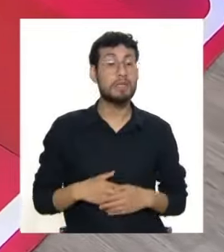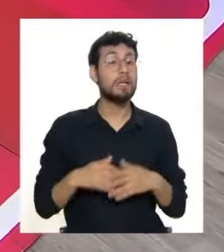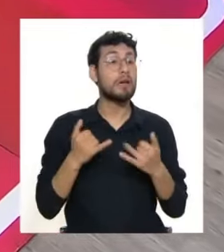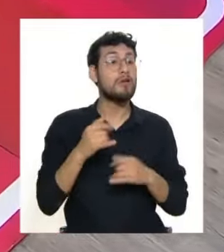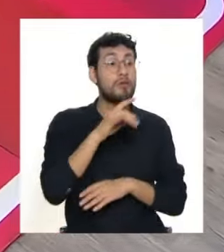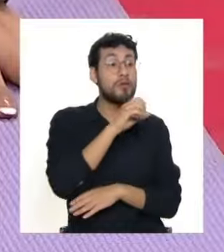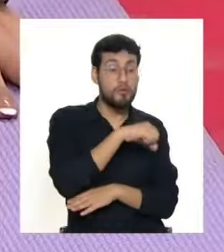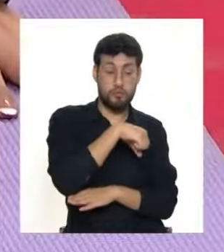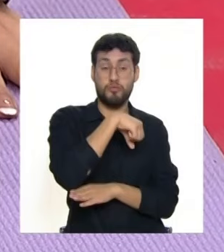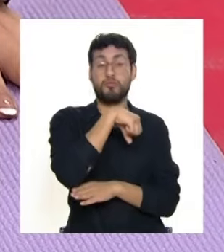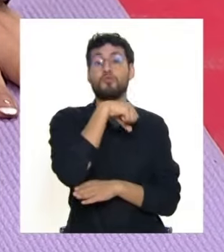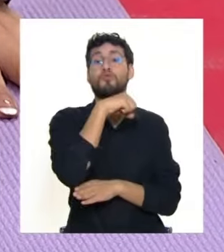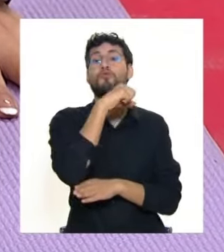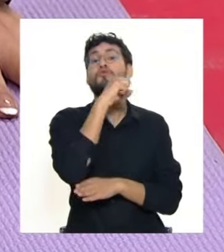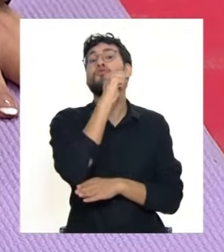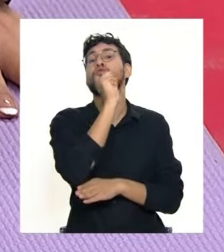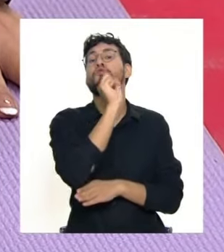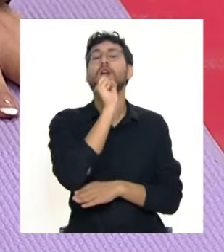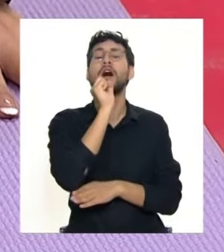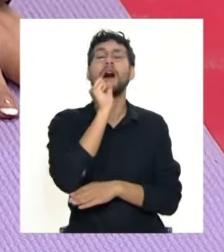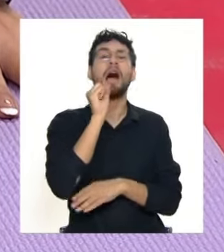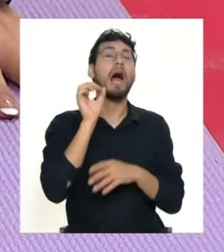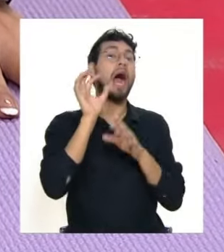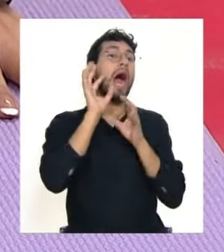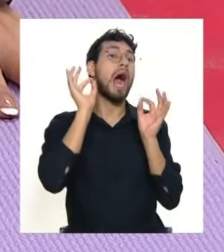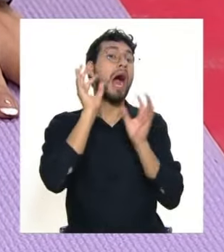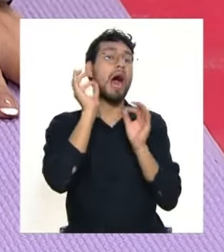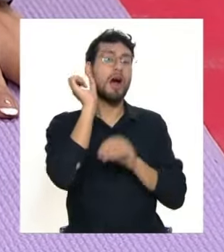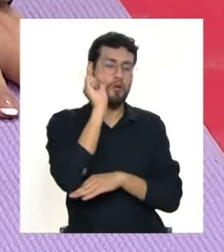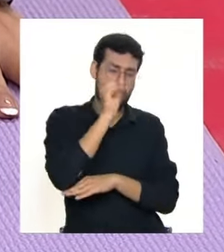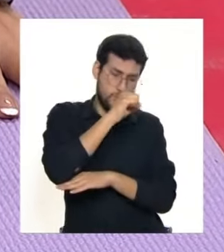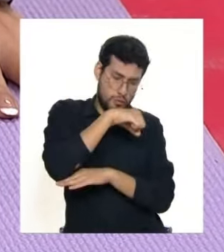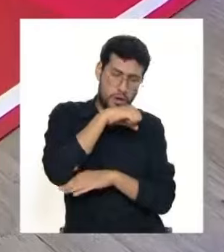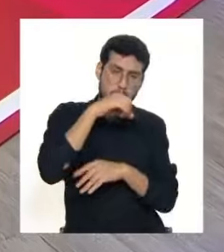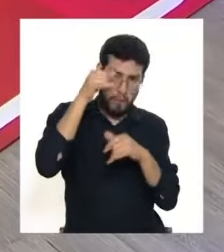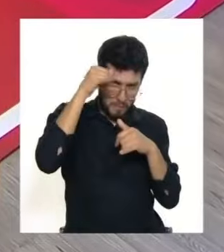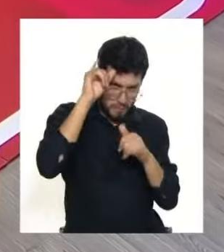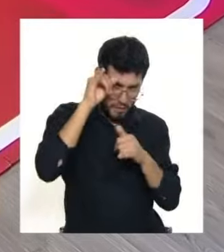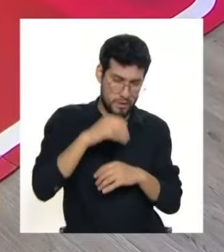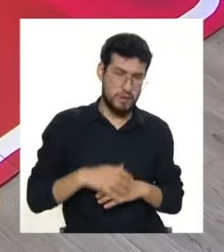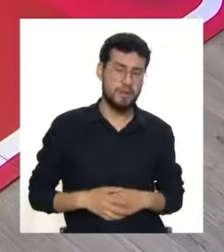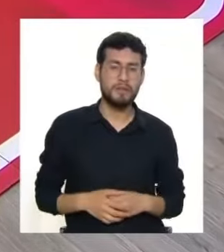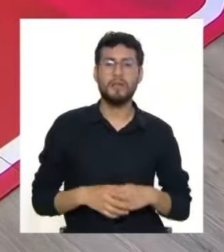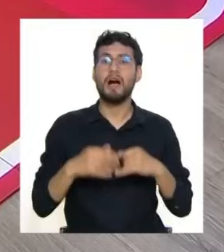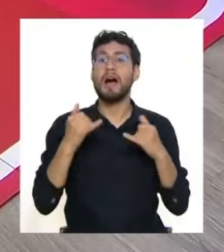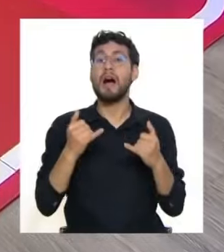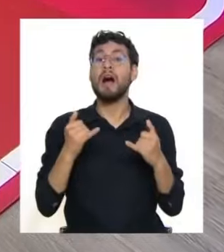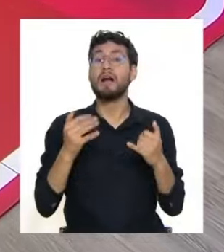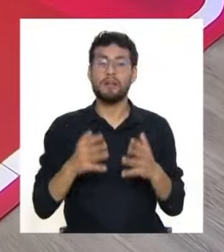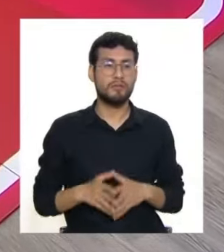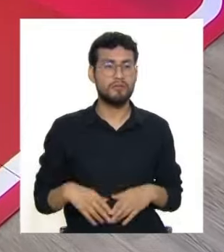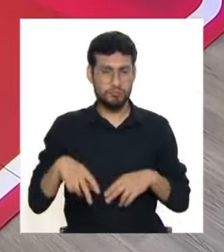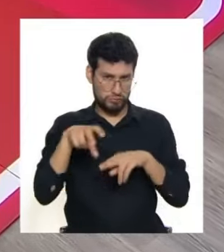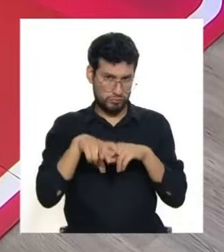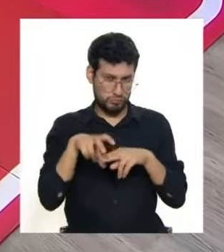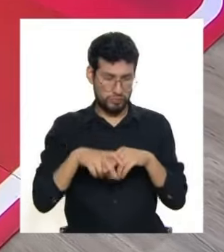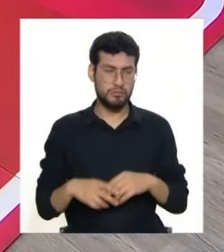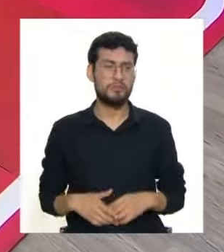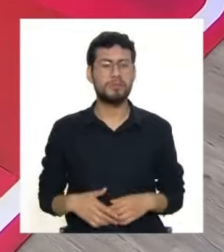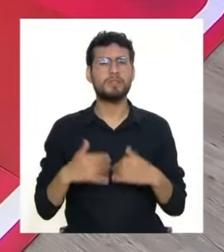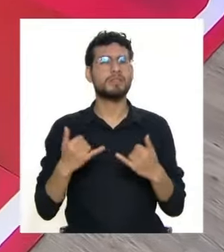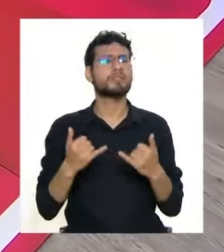más, esta es la famosa gato vaca. Y ahora nos vamos a sentar. Vamos a ir a la